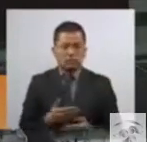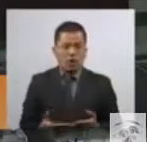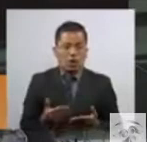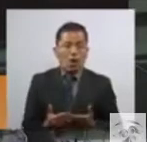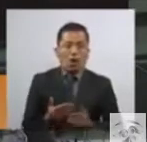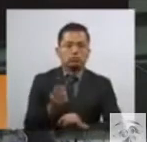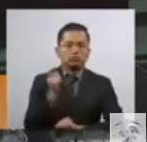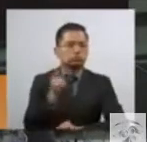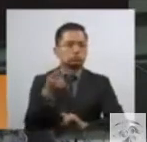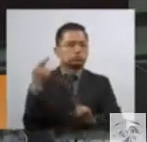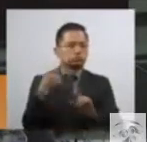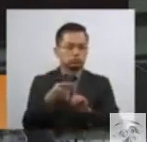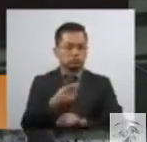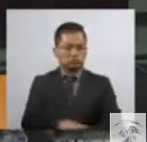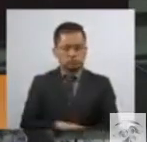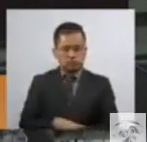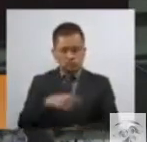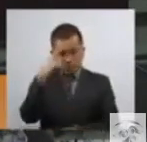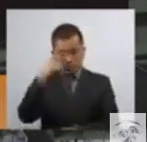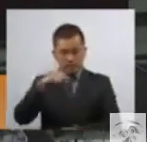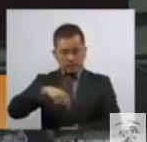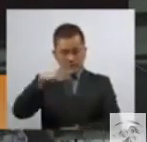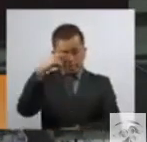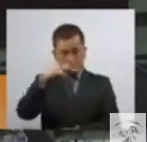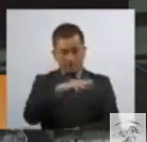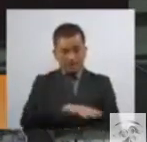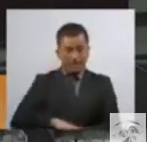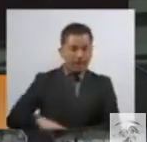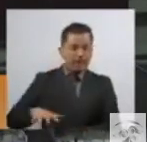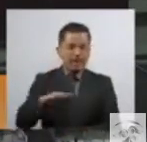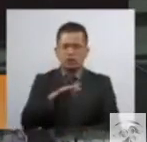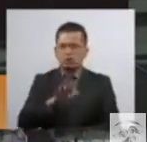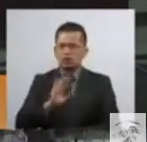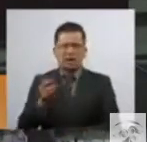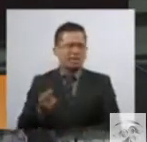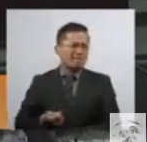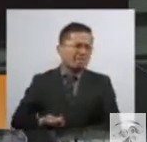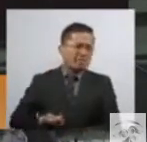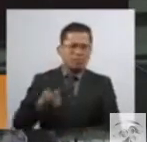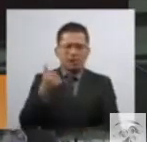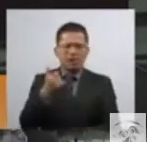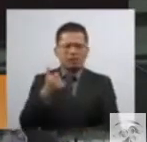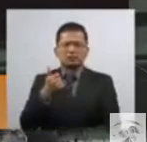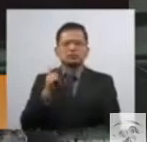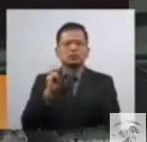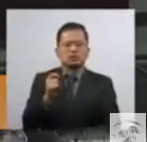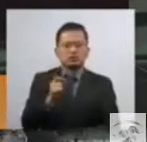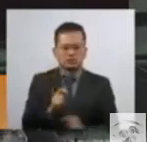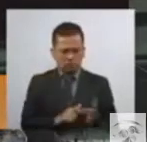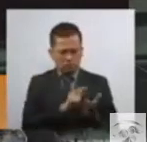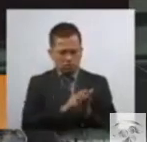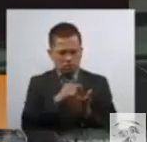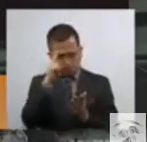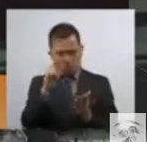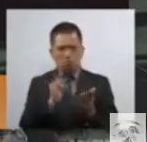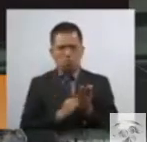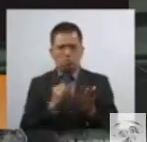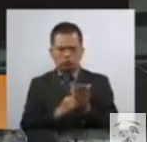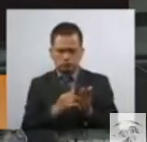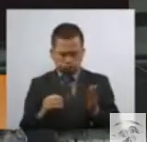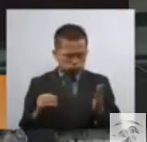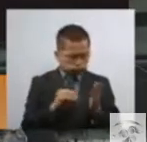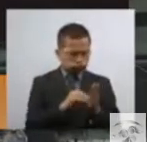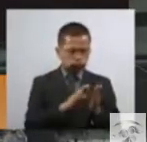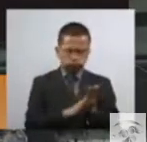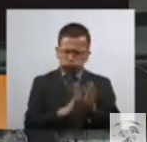por primera vez en la historia de México veamos la política tributaria con esa misma perspectiva de género.